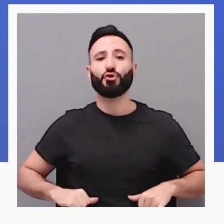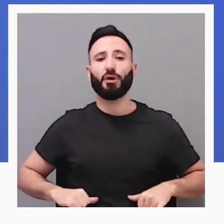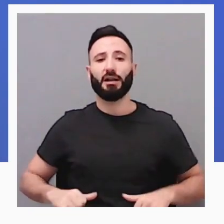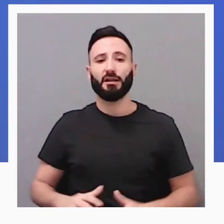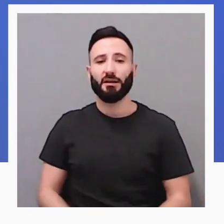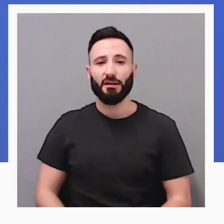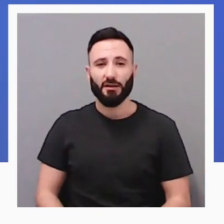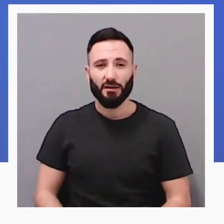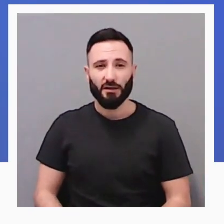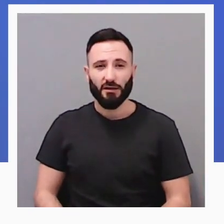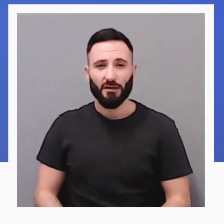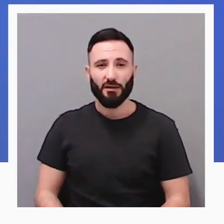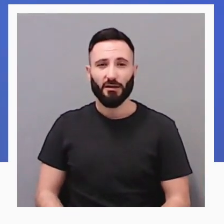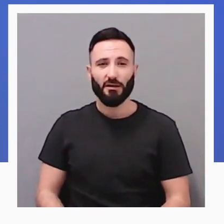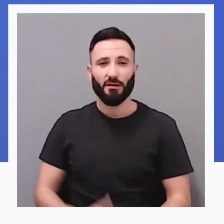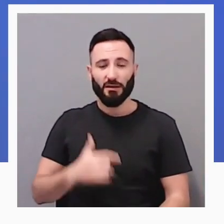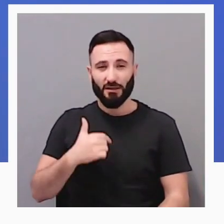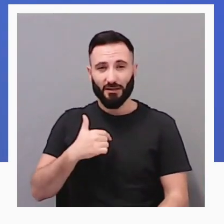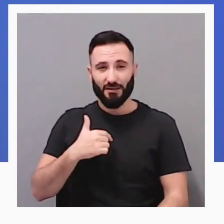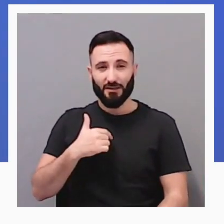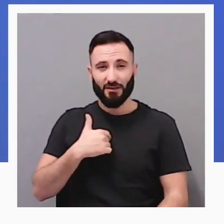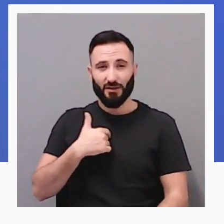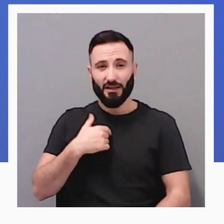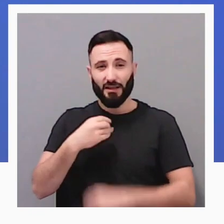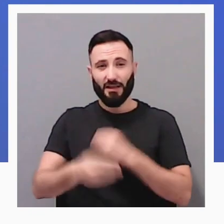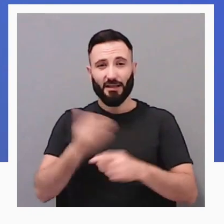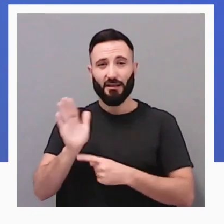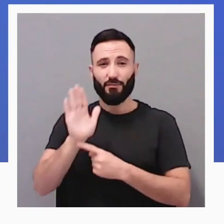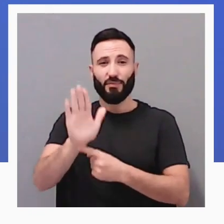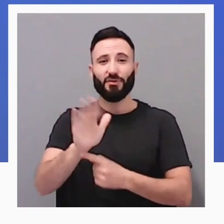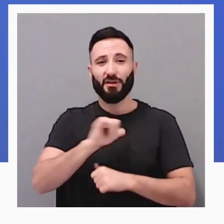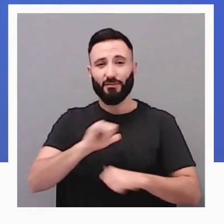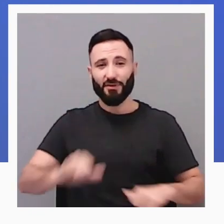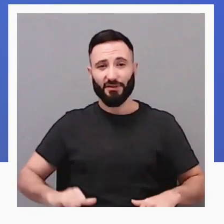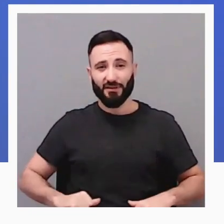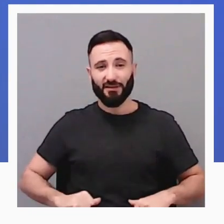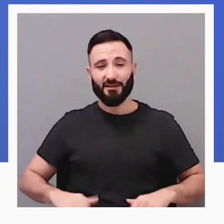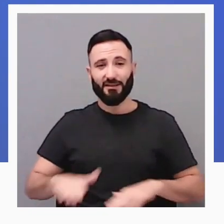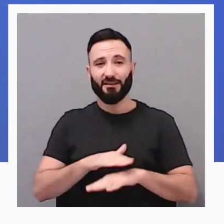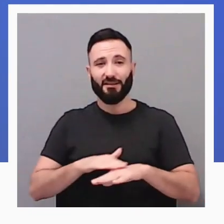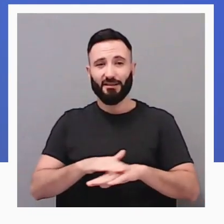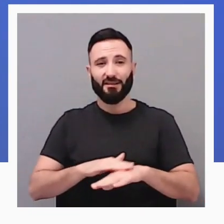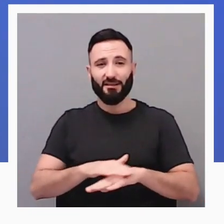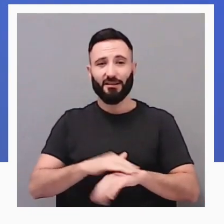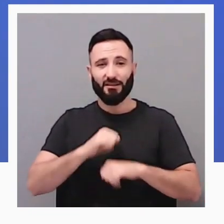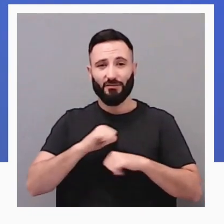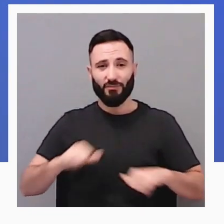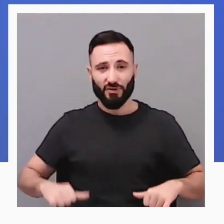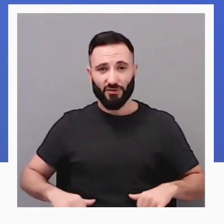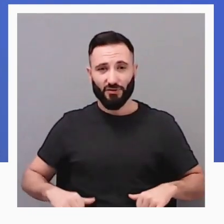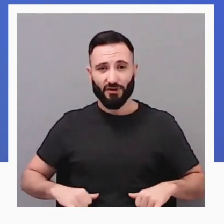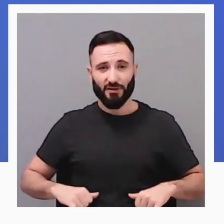com todas estas pessoas. Eu gostaria de fazer a apresentação em português, mas o meu português, mesmo como o